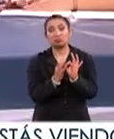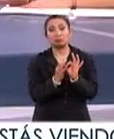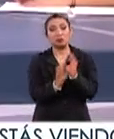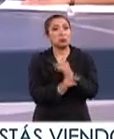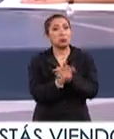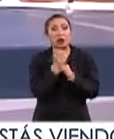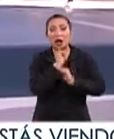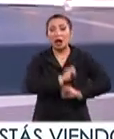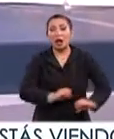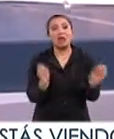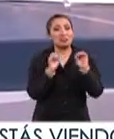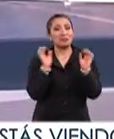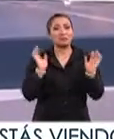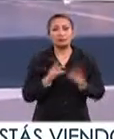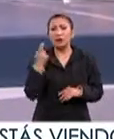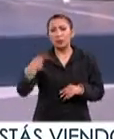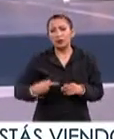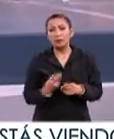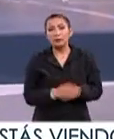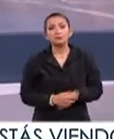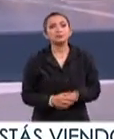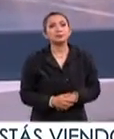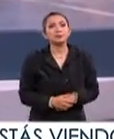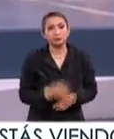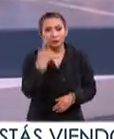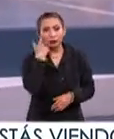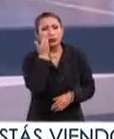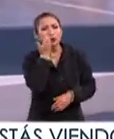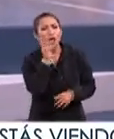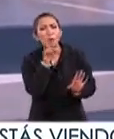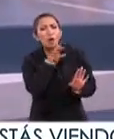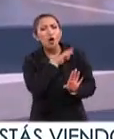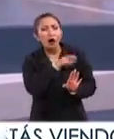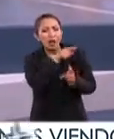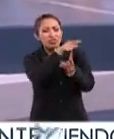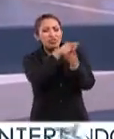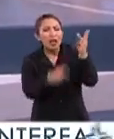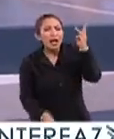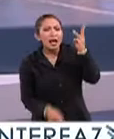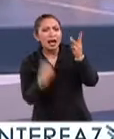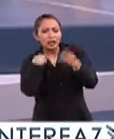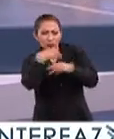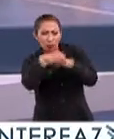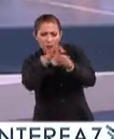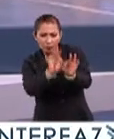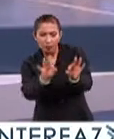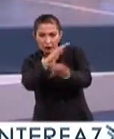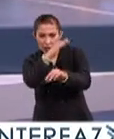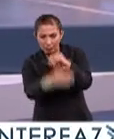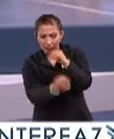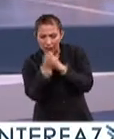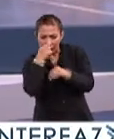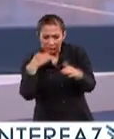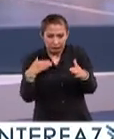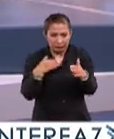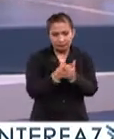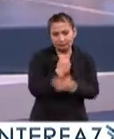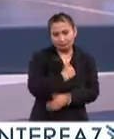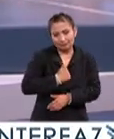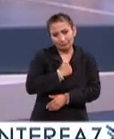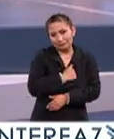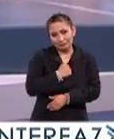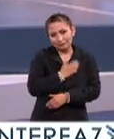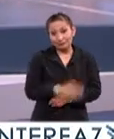de haber problema. Perfectísimo. ¿Me ibas a preguntar algo? Yo quería que nos diera así las 3 cifras más importantes para terminar. Ya estamos